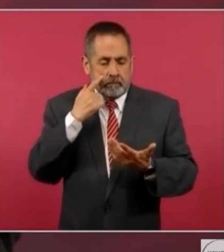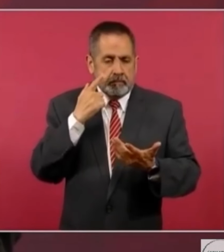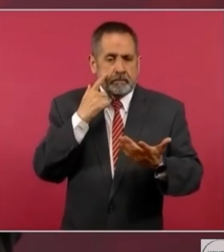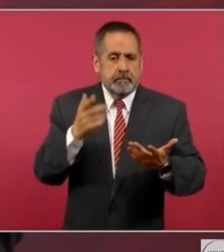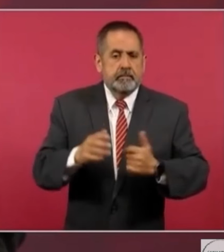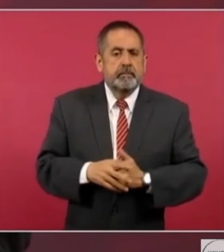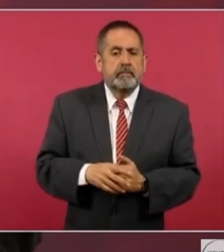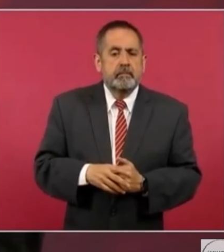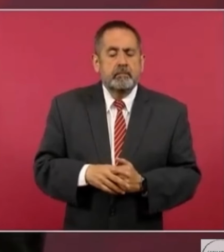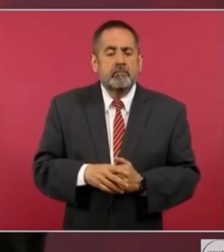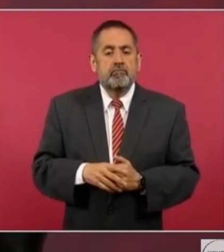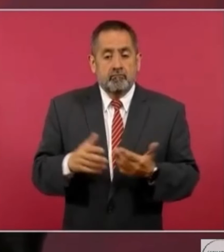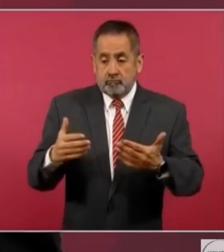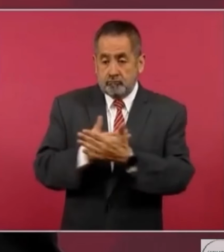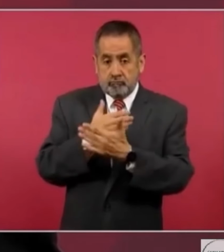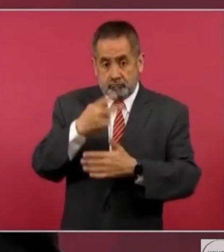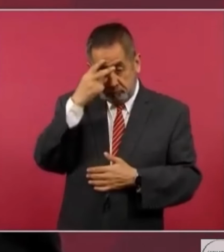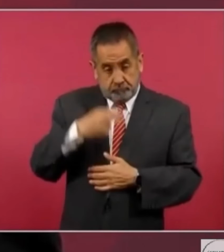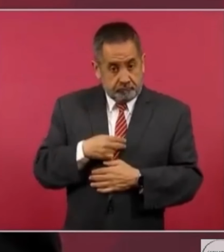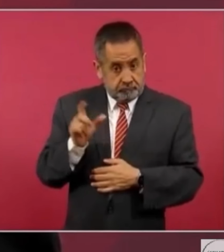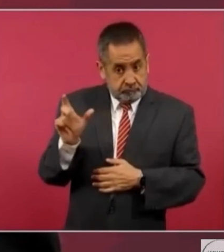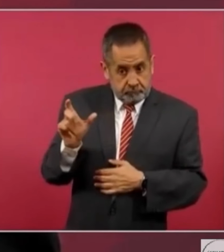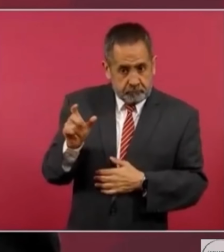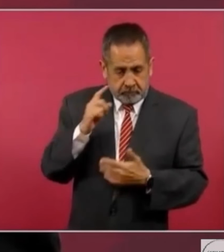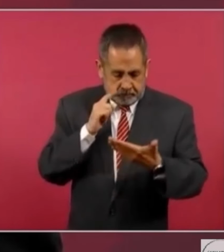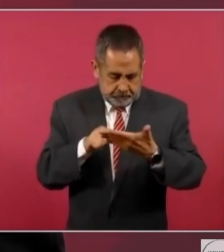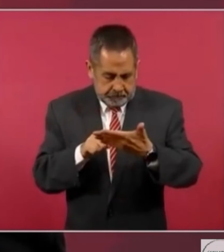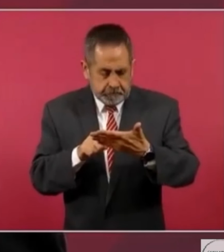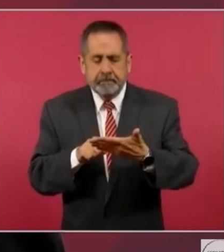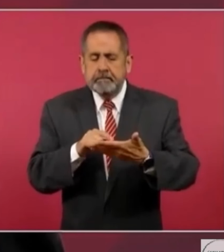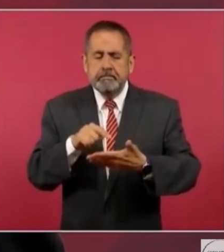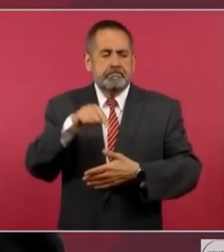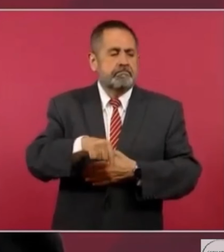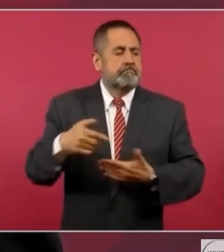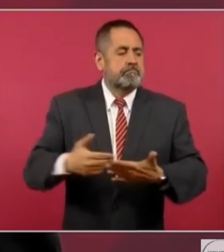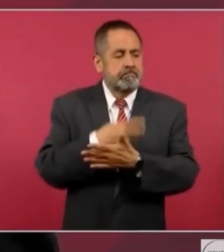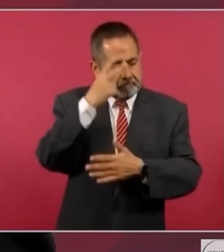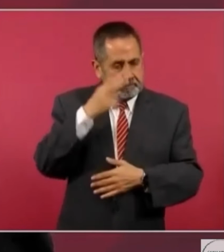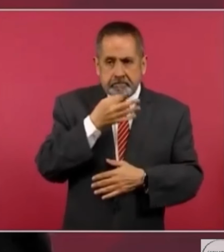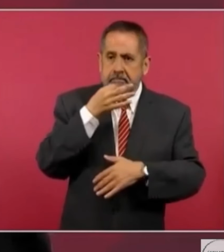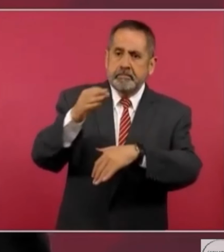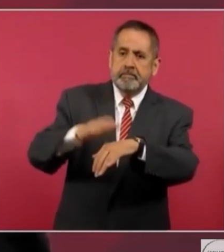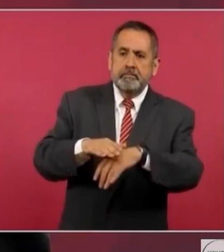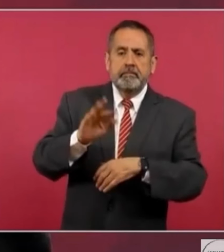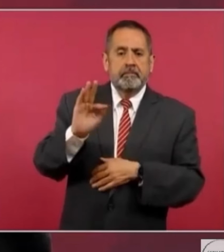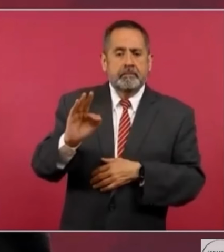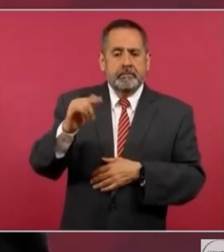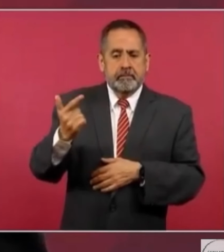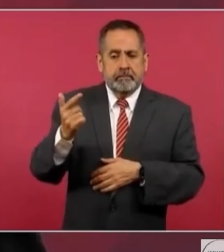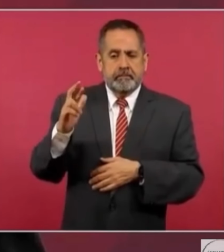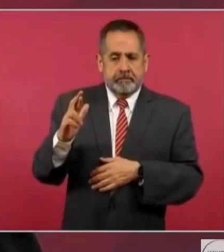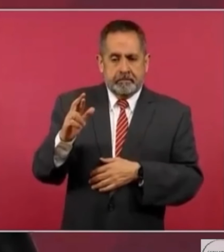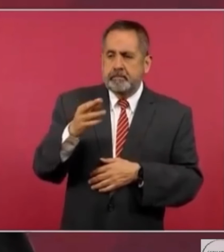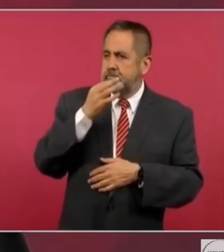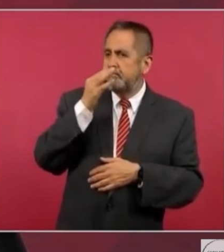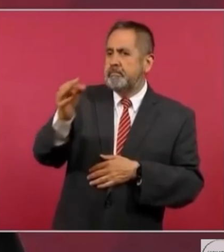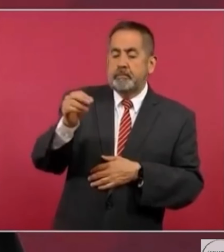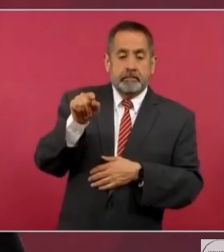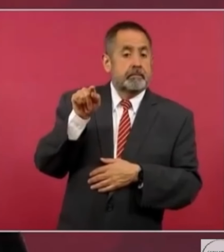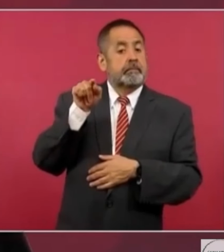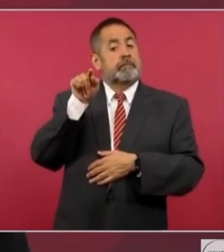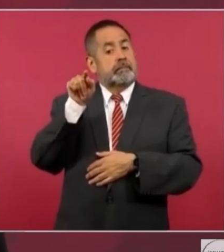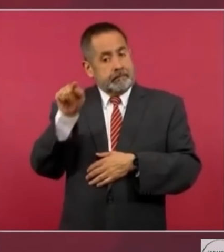Se le da cuenta, en este caso, a la Fiscalía General de la República, y la Fiscalía General de la República